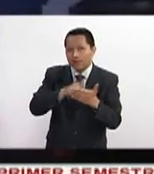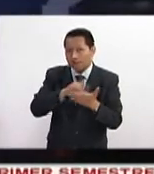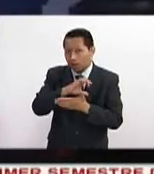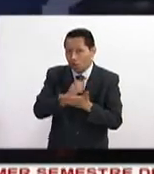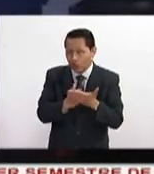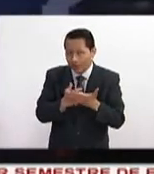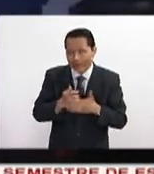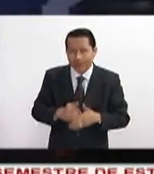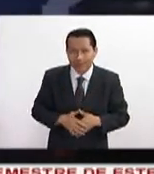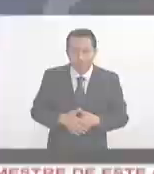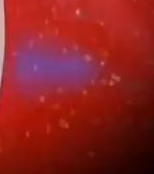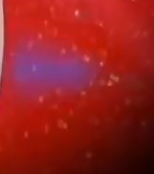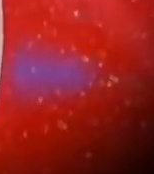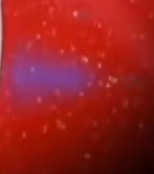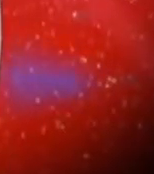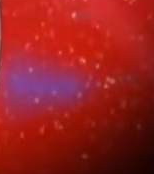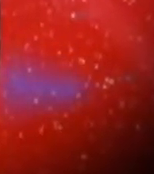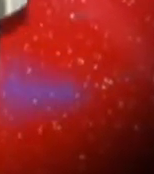contrato.